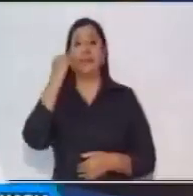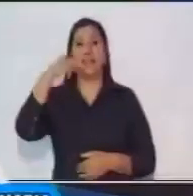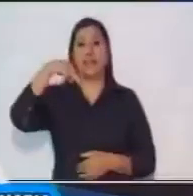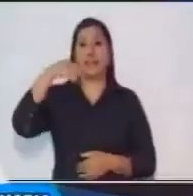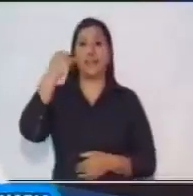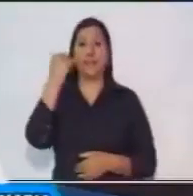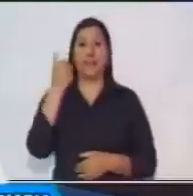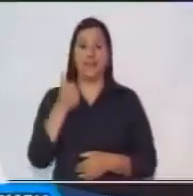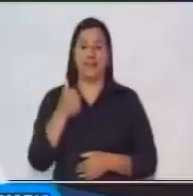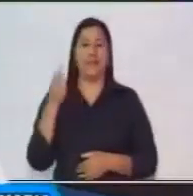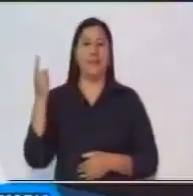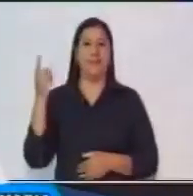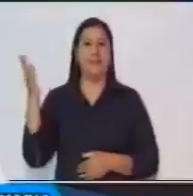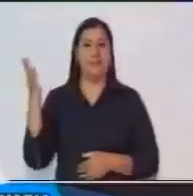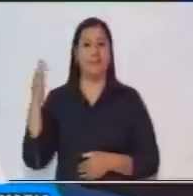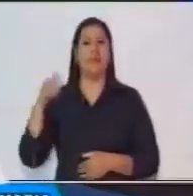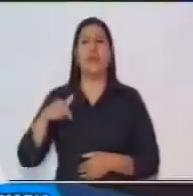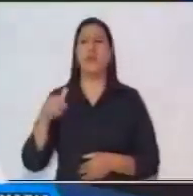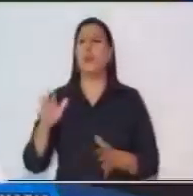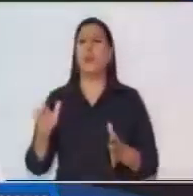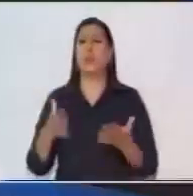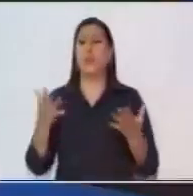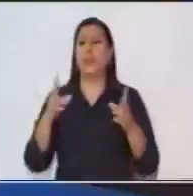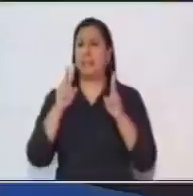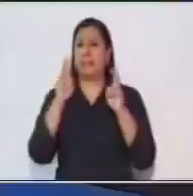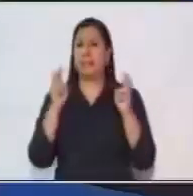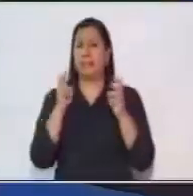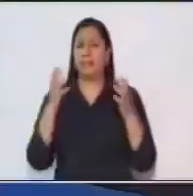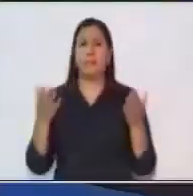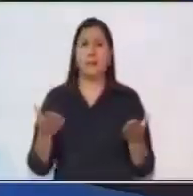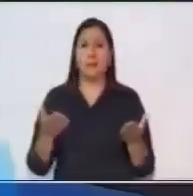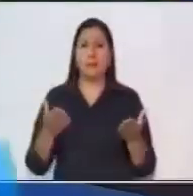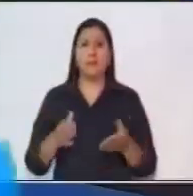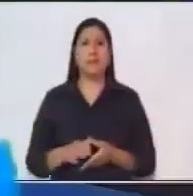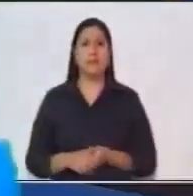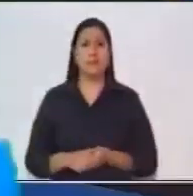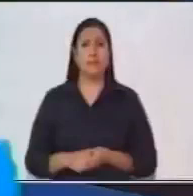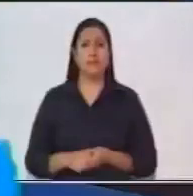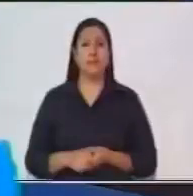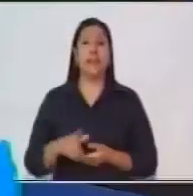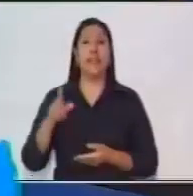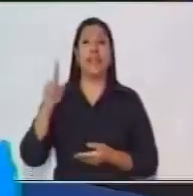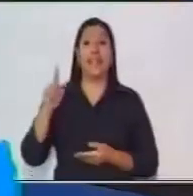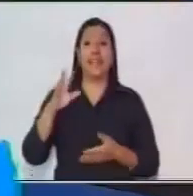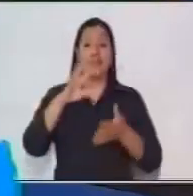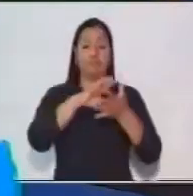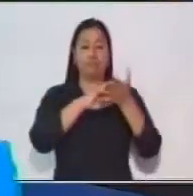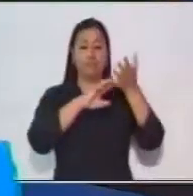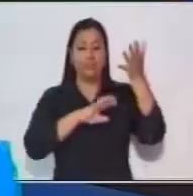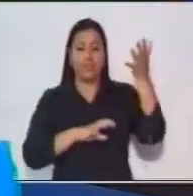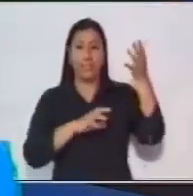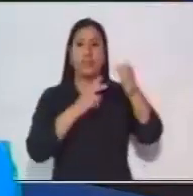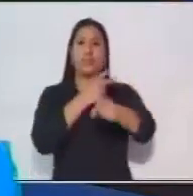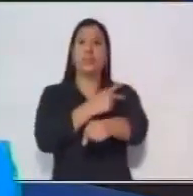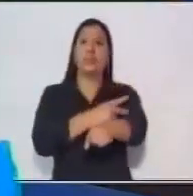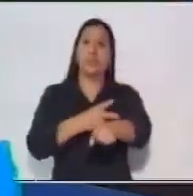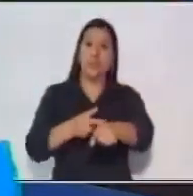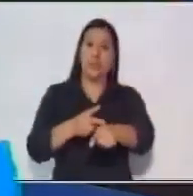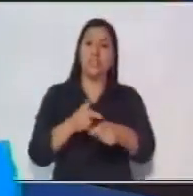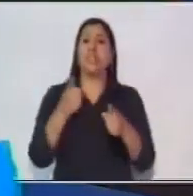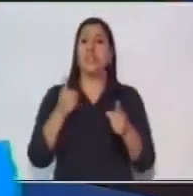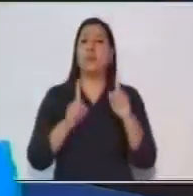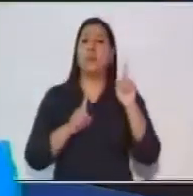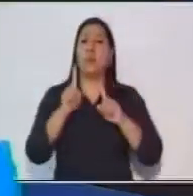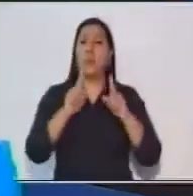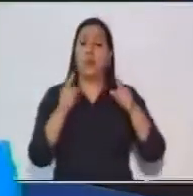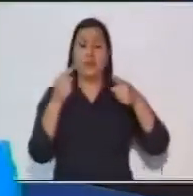López y en esta oportunidad desarrollaré el tema del texto narrativo y elementos del texto narrativo